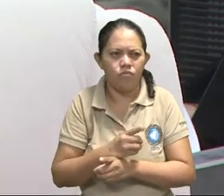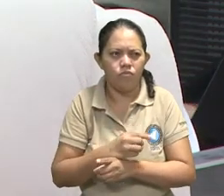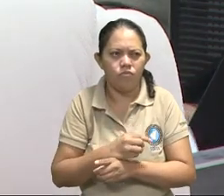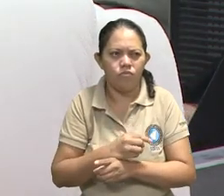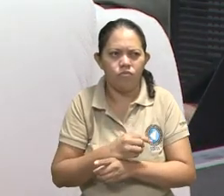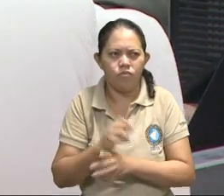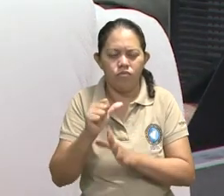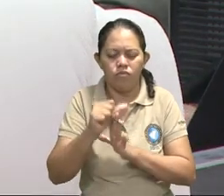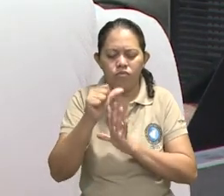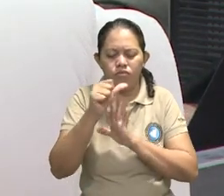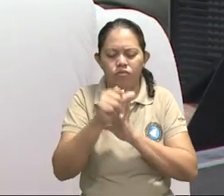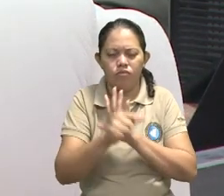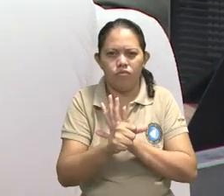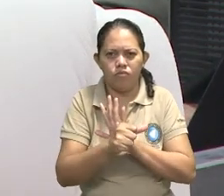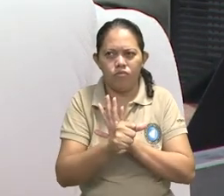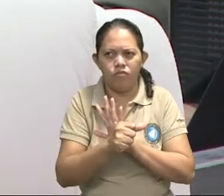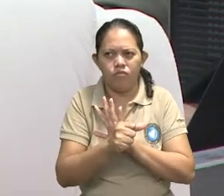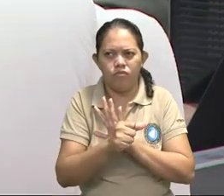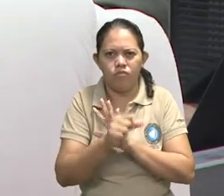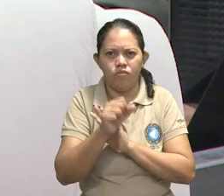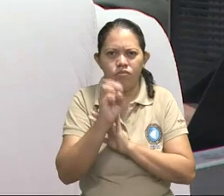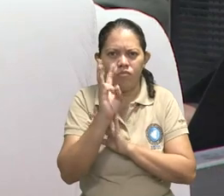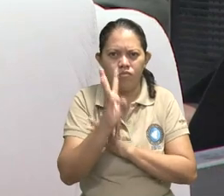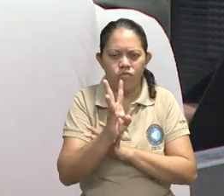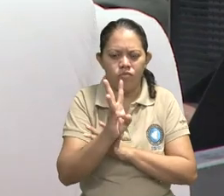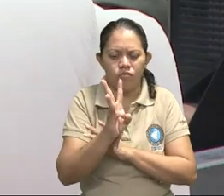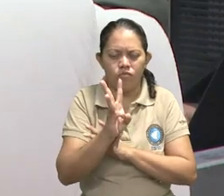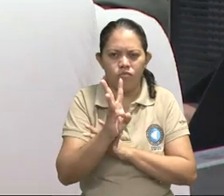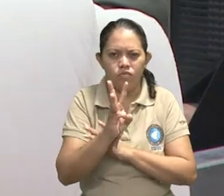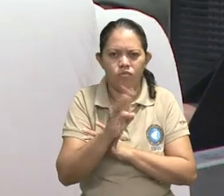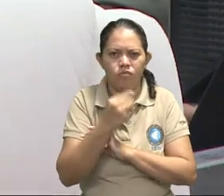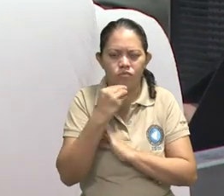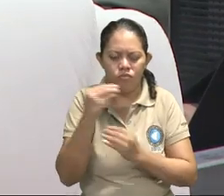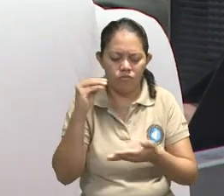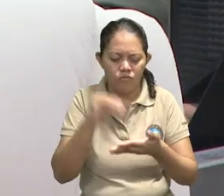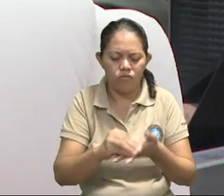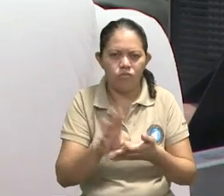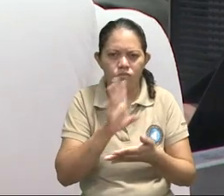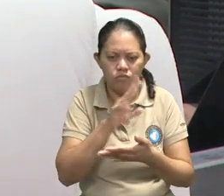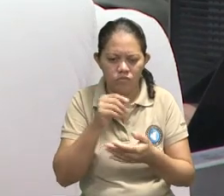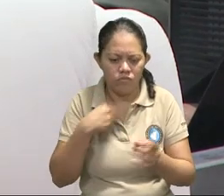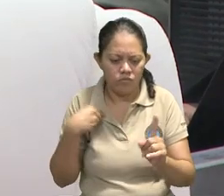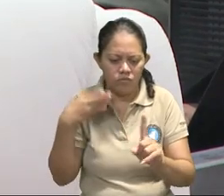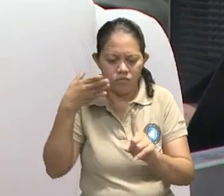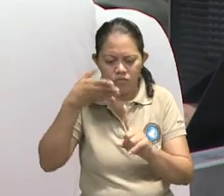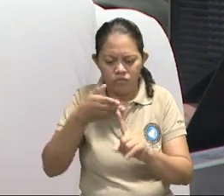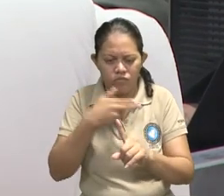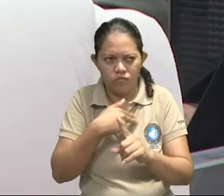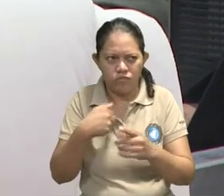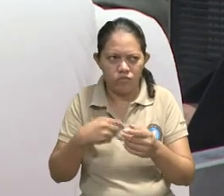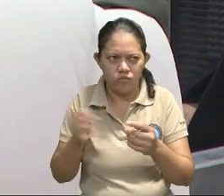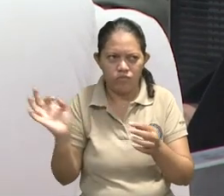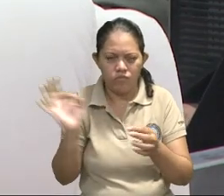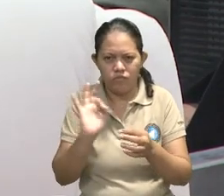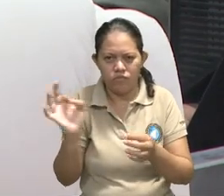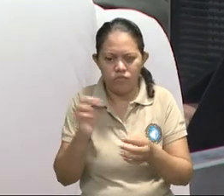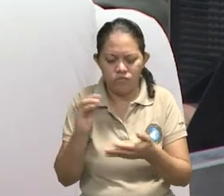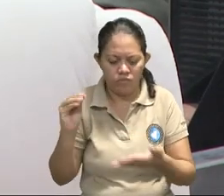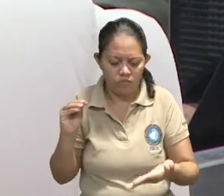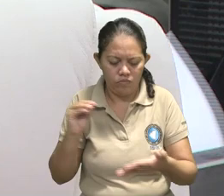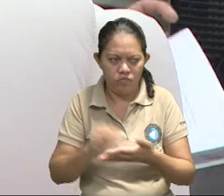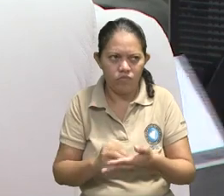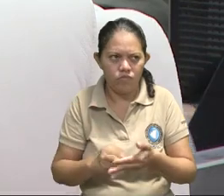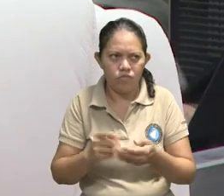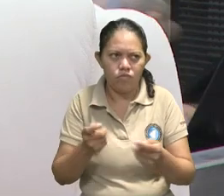el artículo 3, donde aborda objetos y funciones